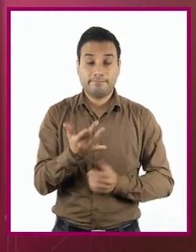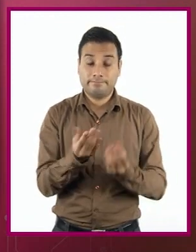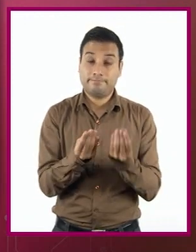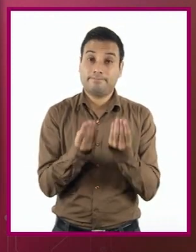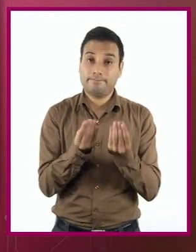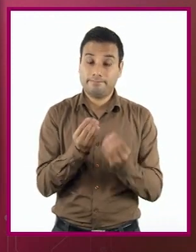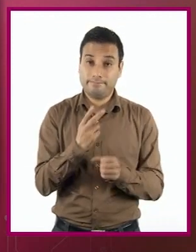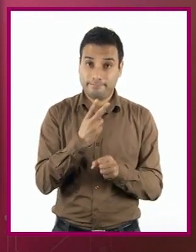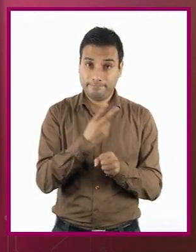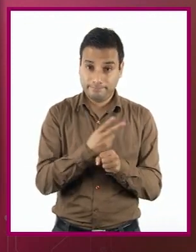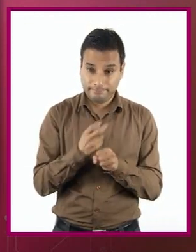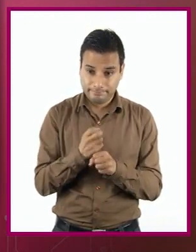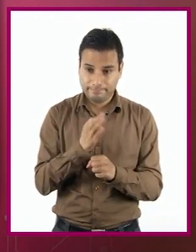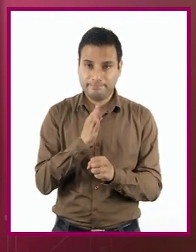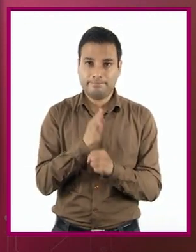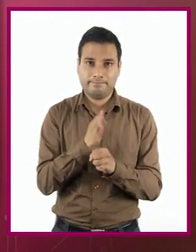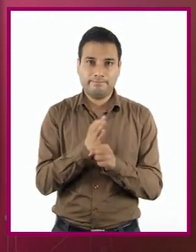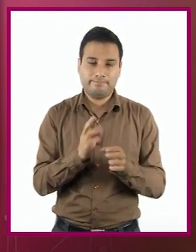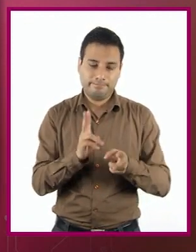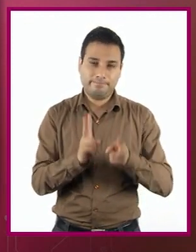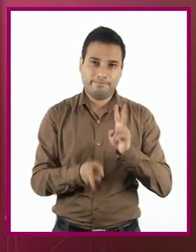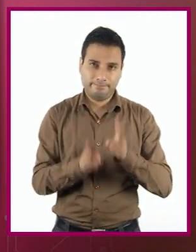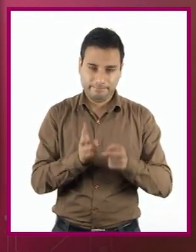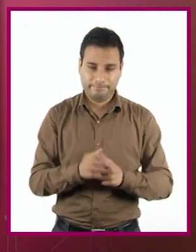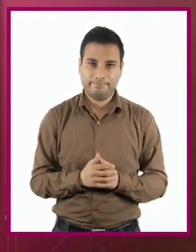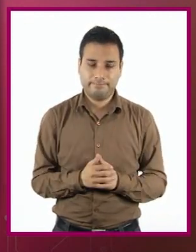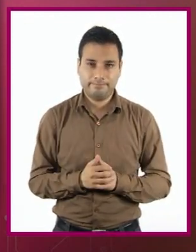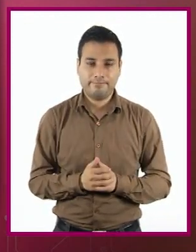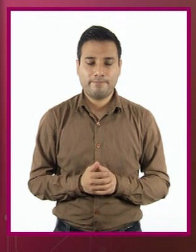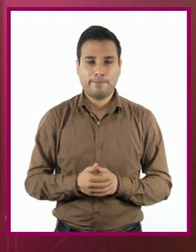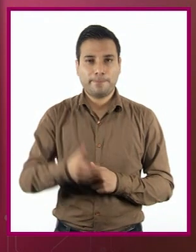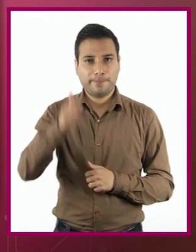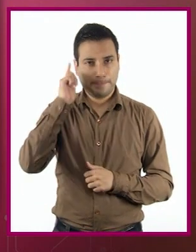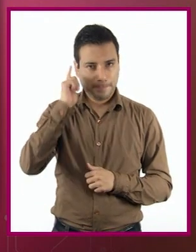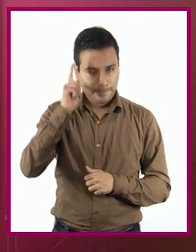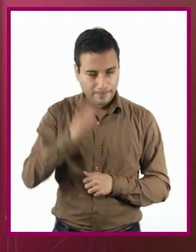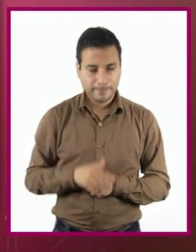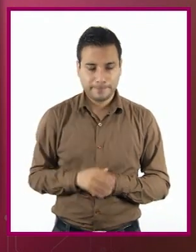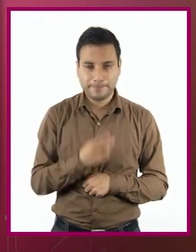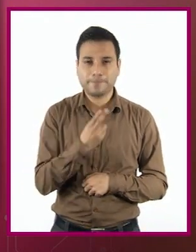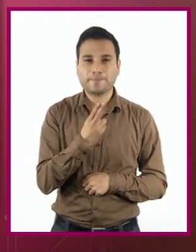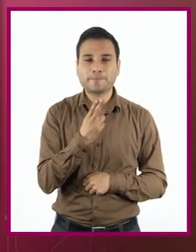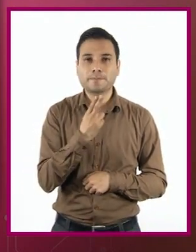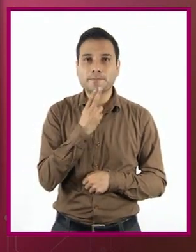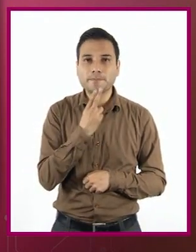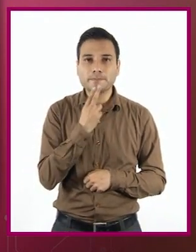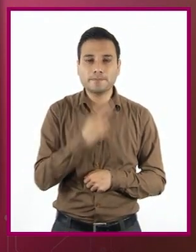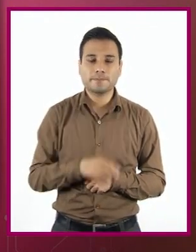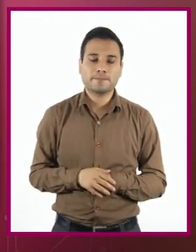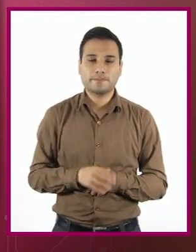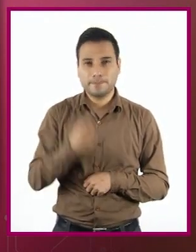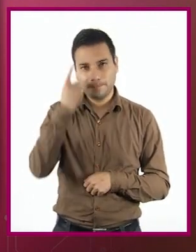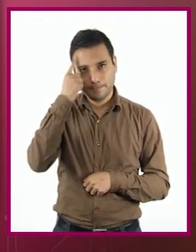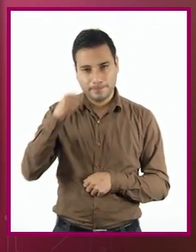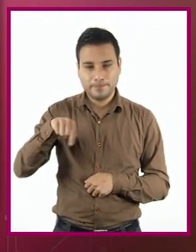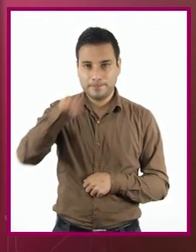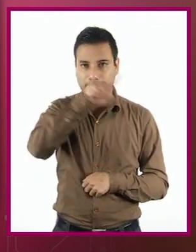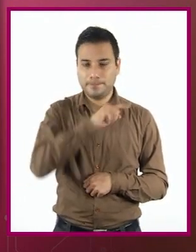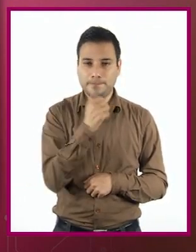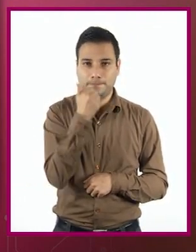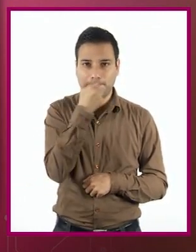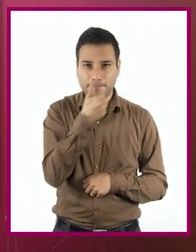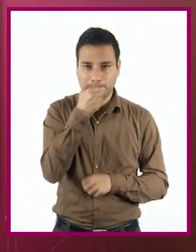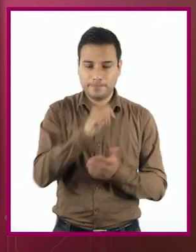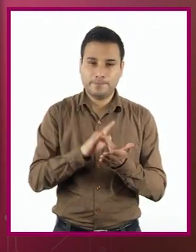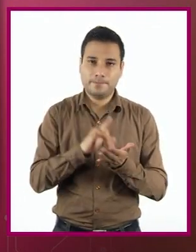haberme invitado a estar en esta plática. Espero que sea útil también para los estudiantes.